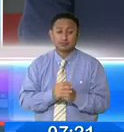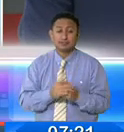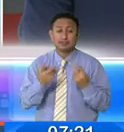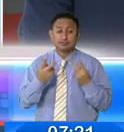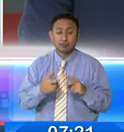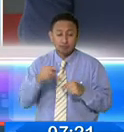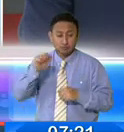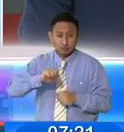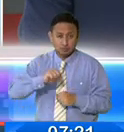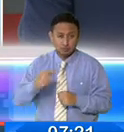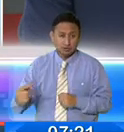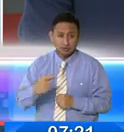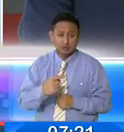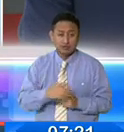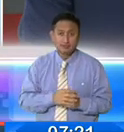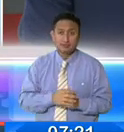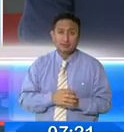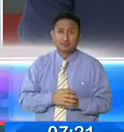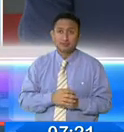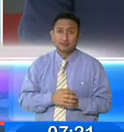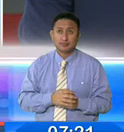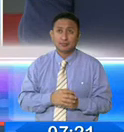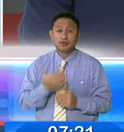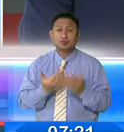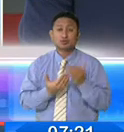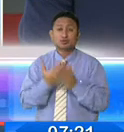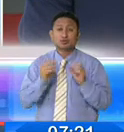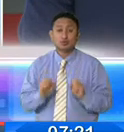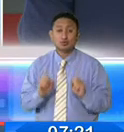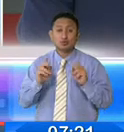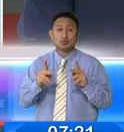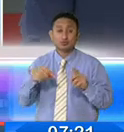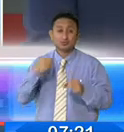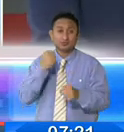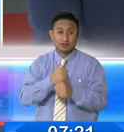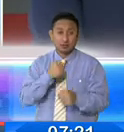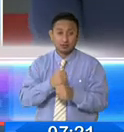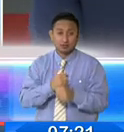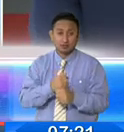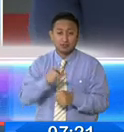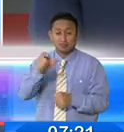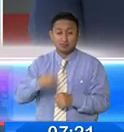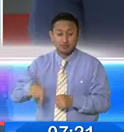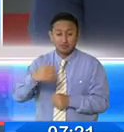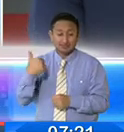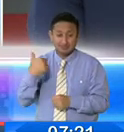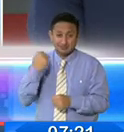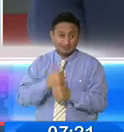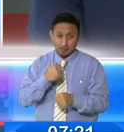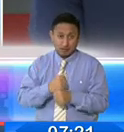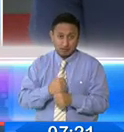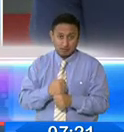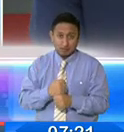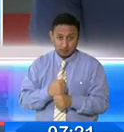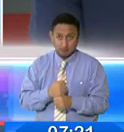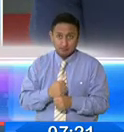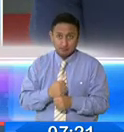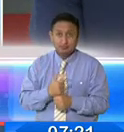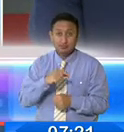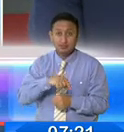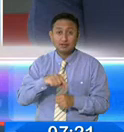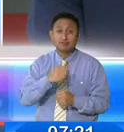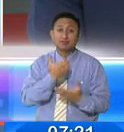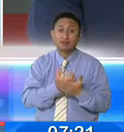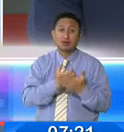puedan generar las condiciones para nuevas oportunidades de trabajo para aquellos que están desempleados y un crecimiento que permita